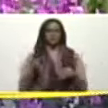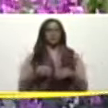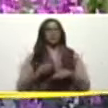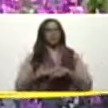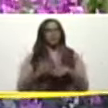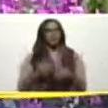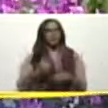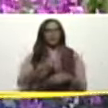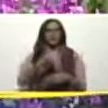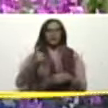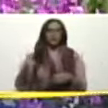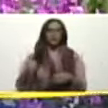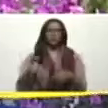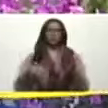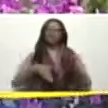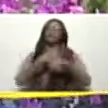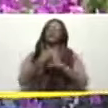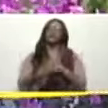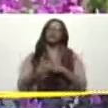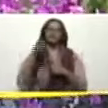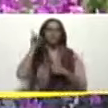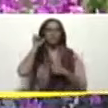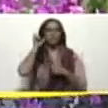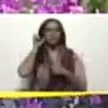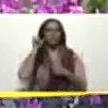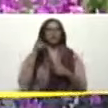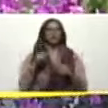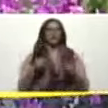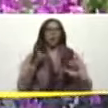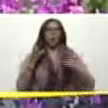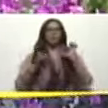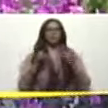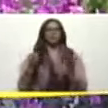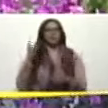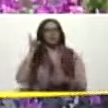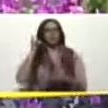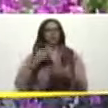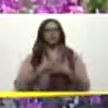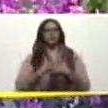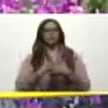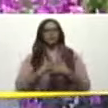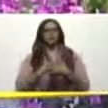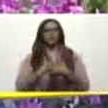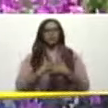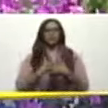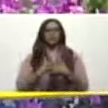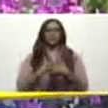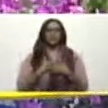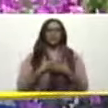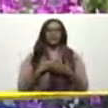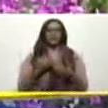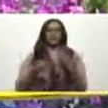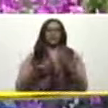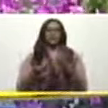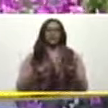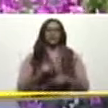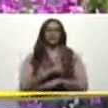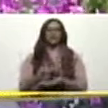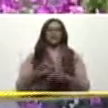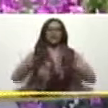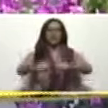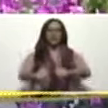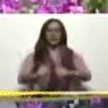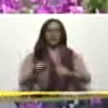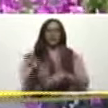Porque cada uno de los proyectos que hemos escuchado lo emocionan a uno. Casi que lo obligan a tomar acciones para